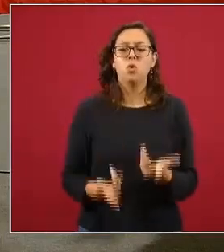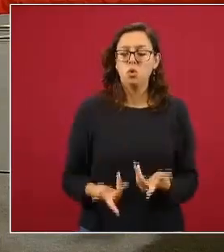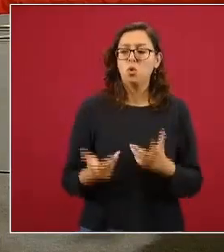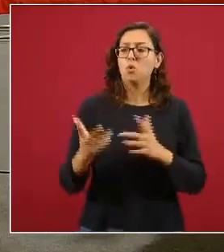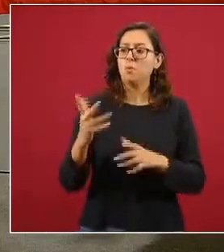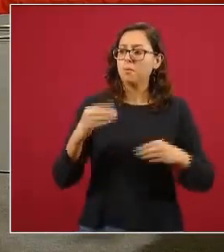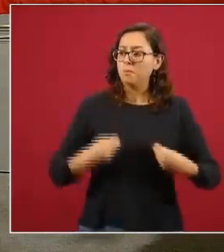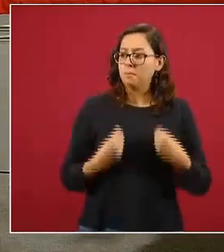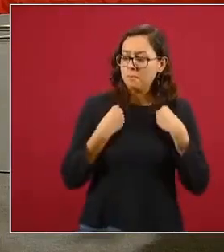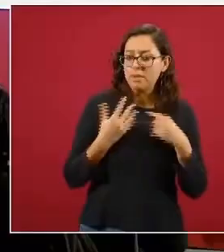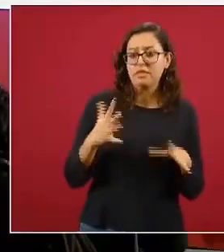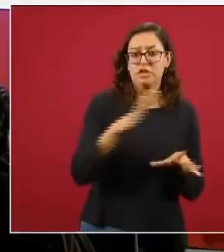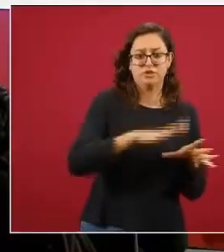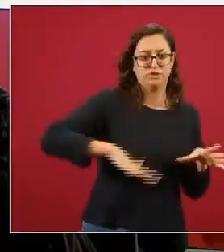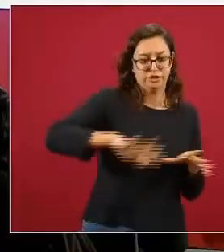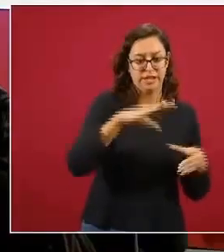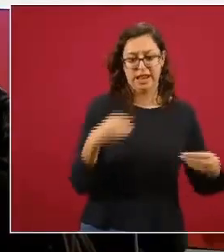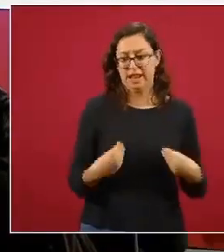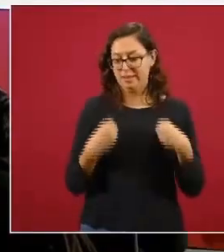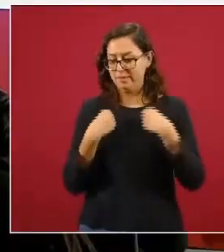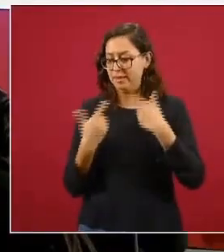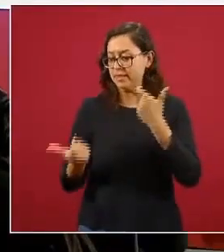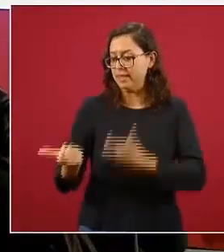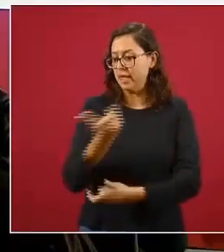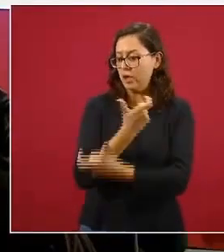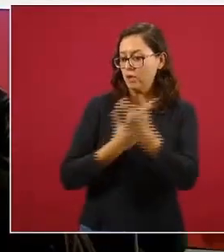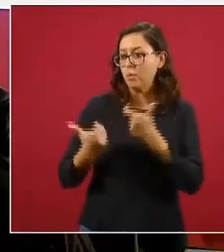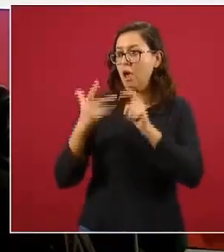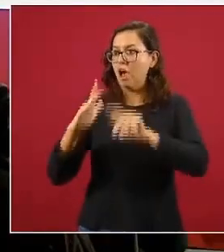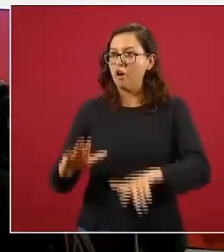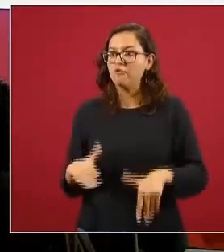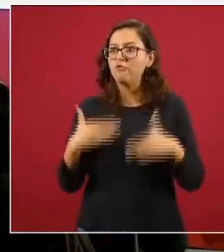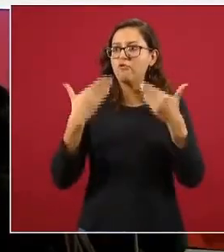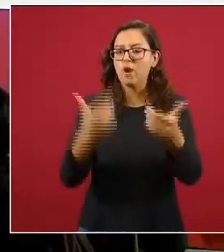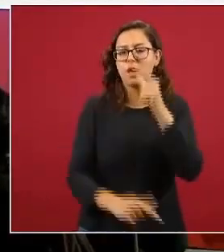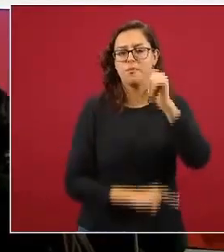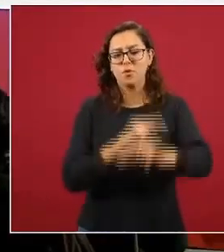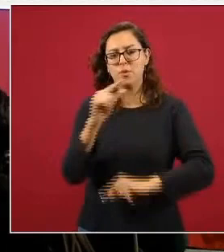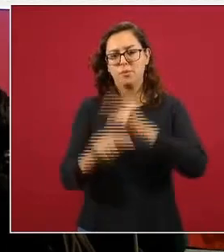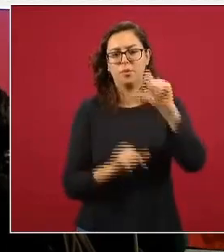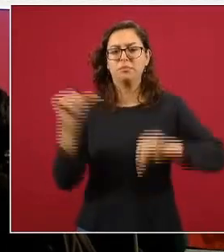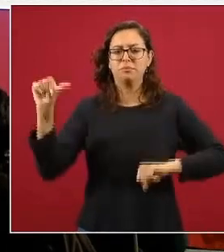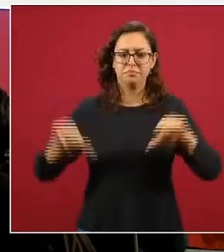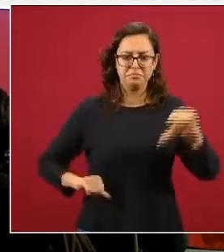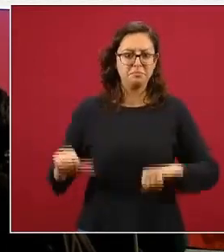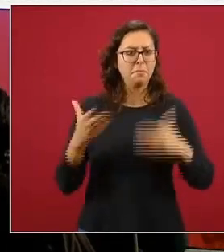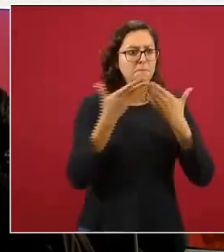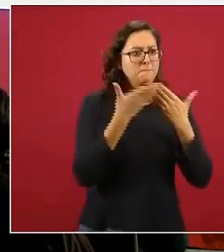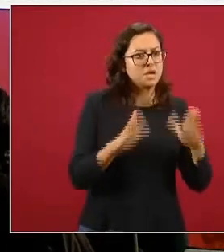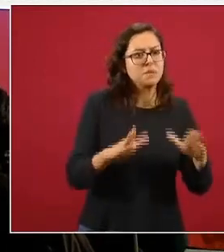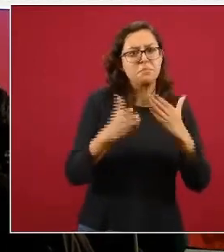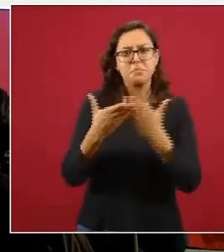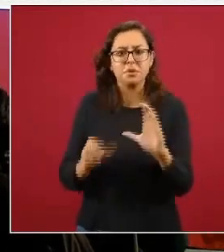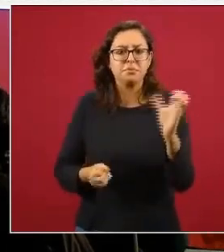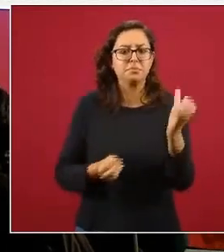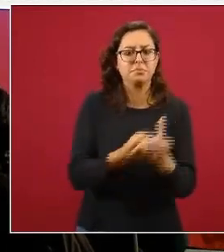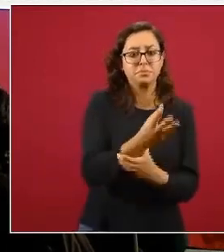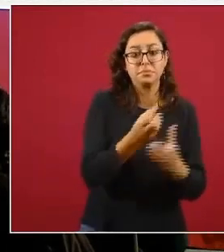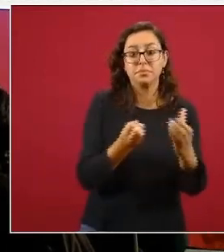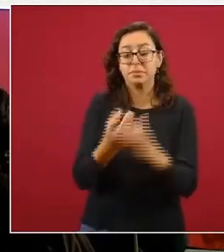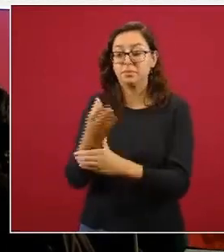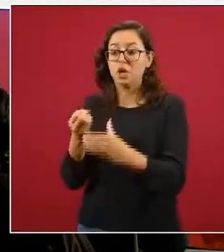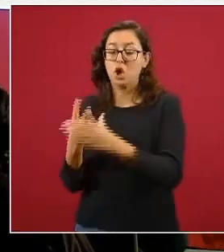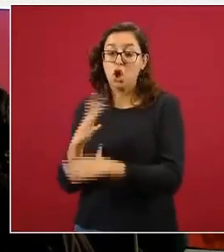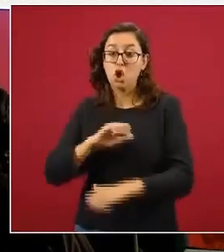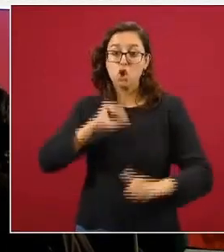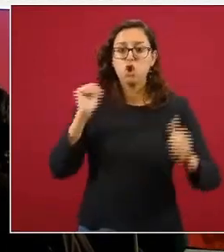social, la vida económica, la vida en el espacio público, y esto se ha hecho guiados por un esquema de